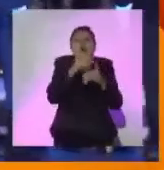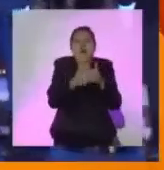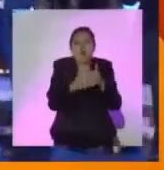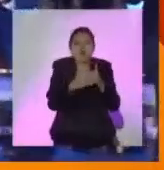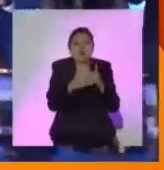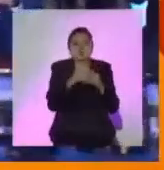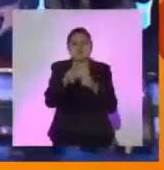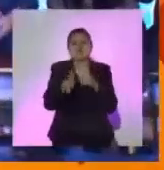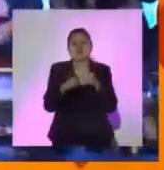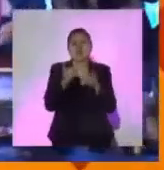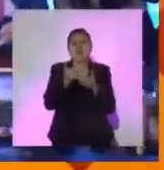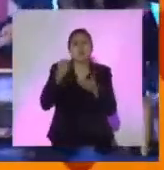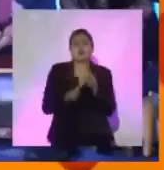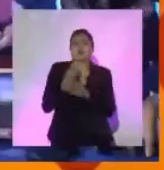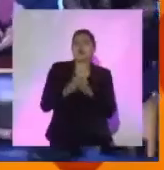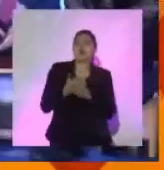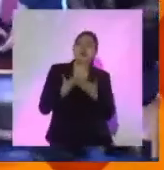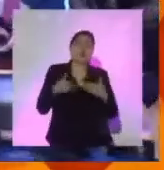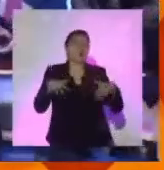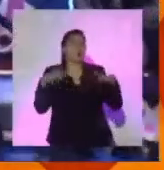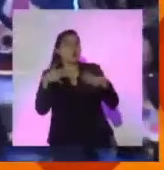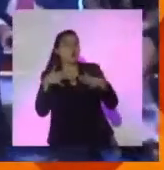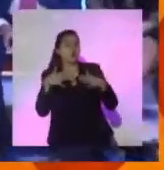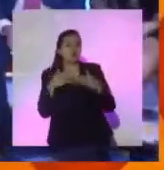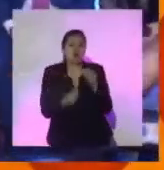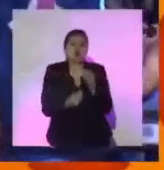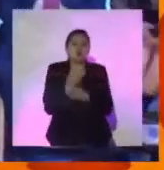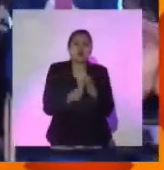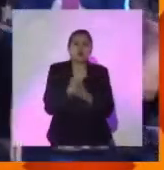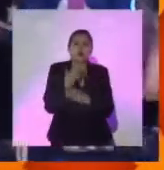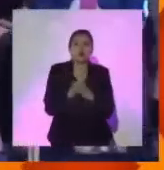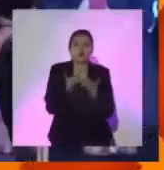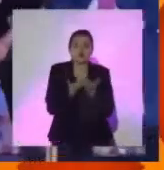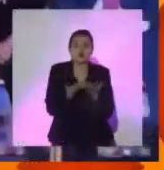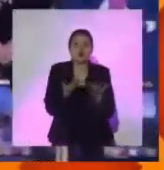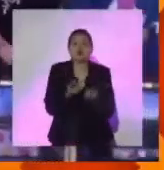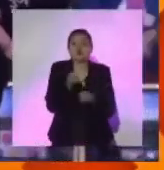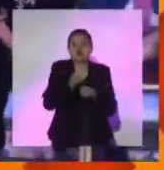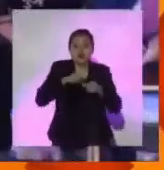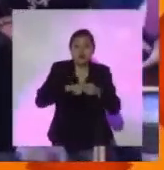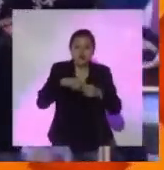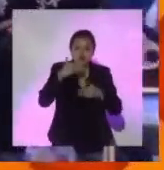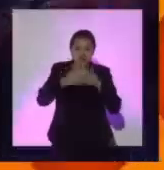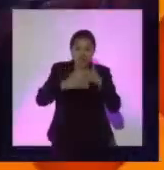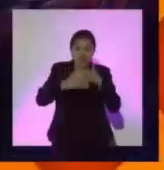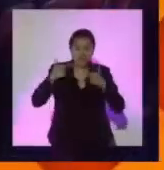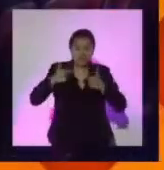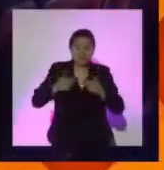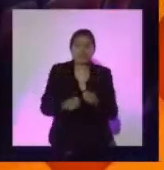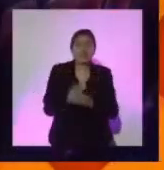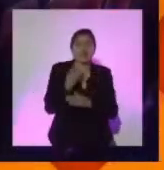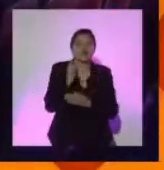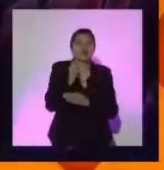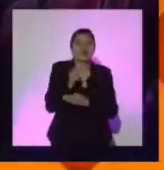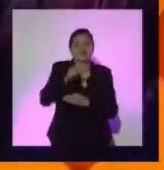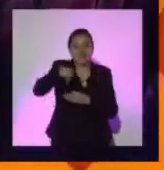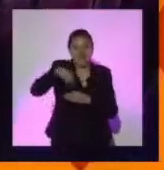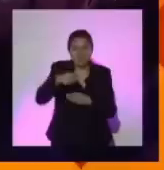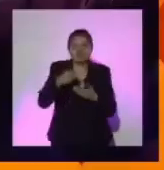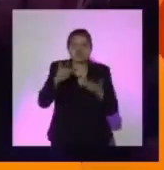Claudia sh y del lado de de soil Gálvez tienes a alguien que ya ha